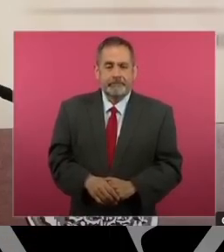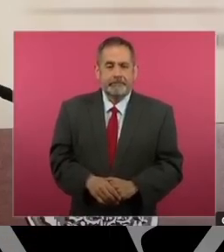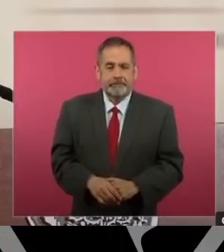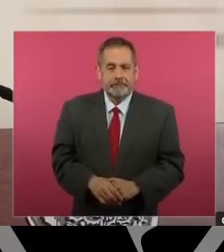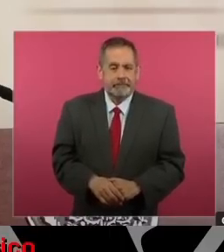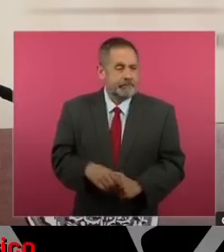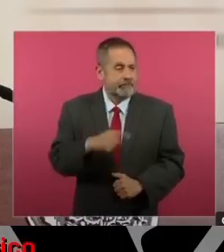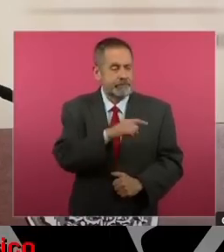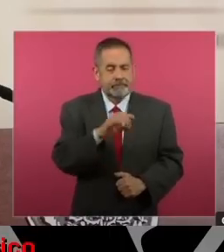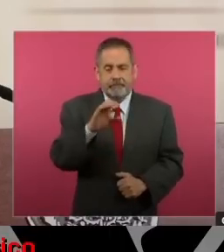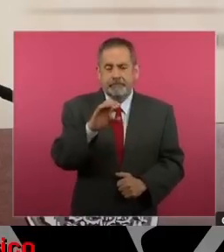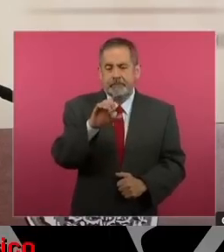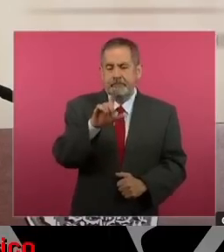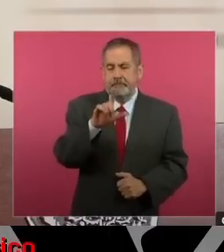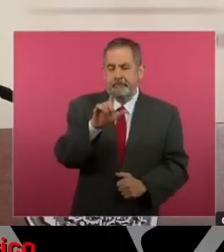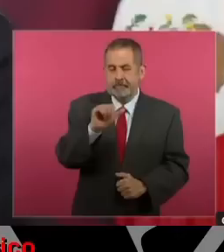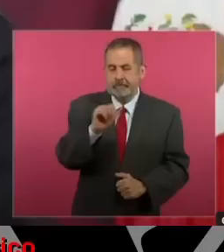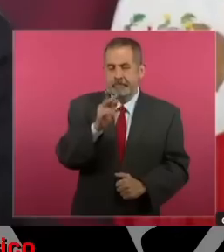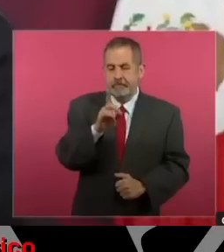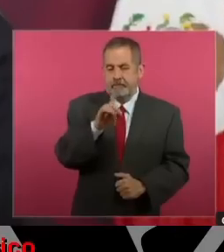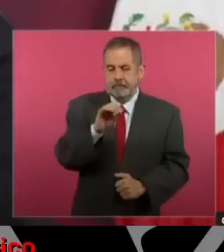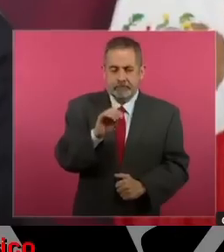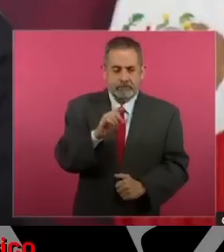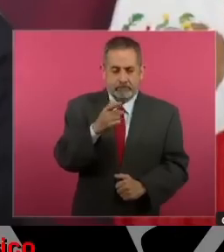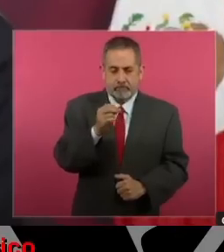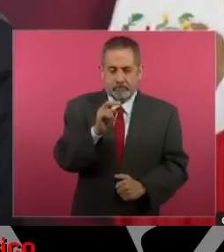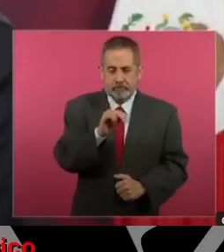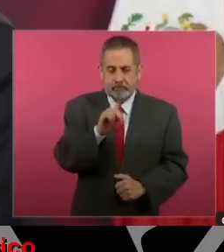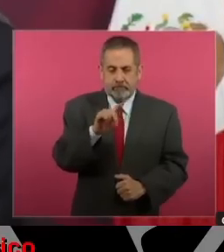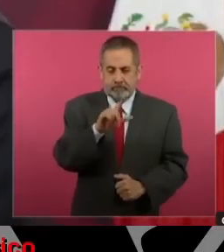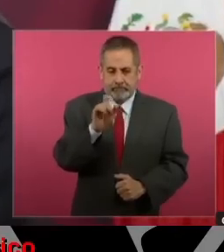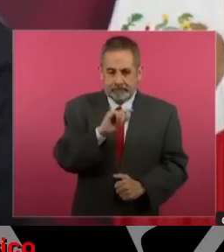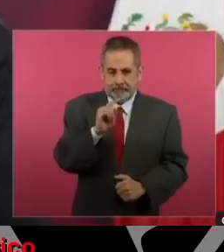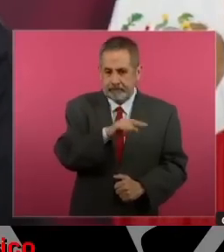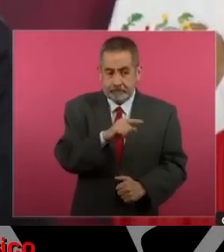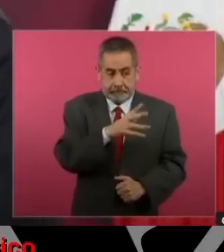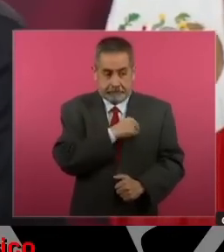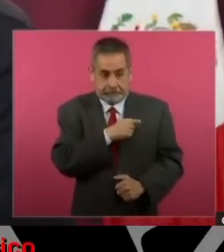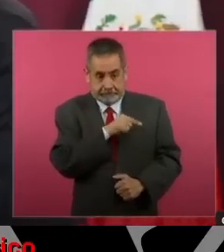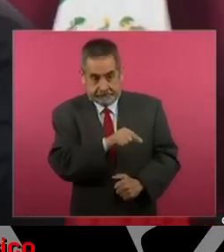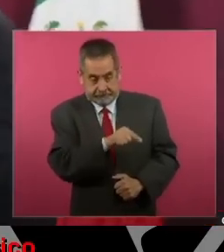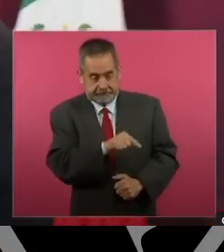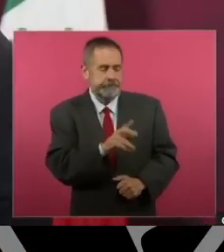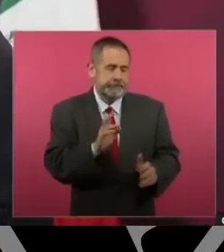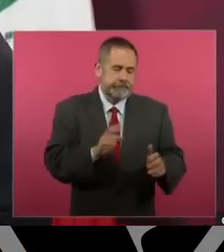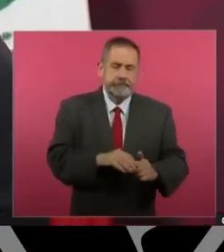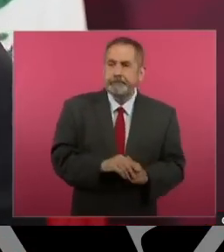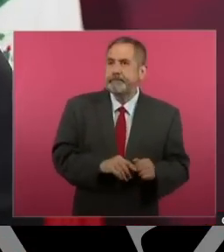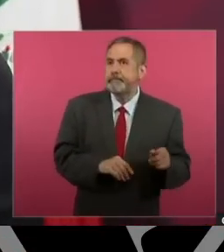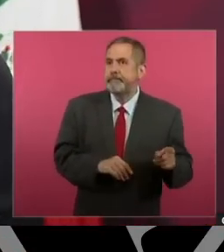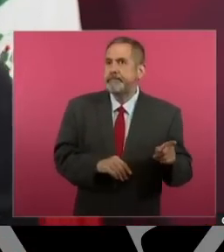Claudia x González hijo le está haciendo